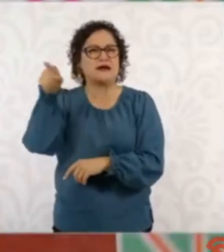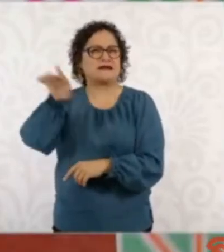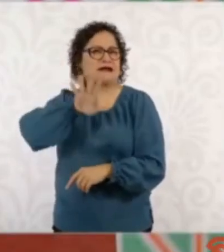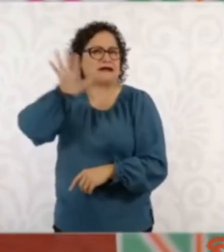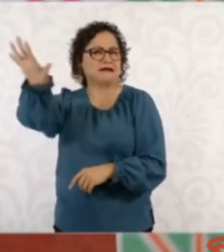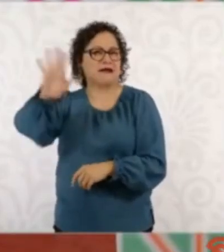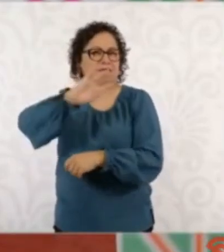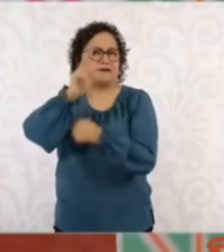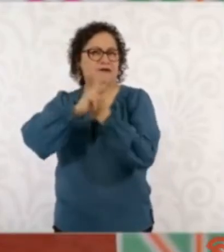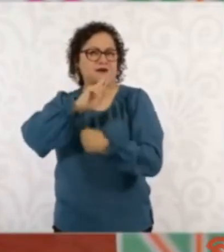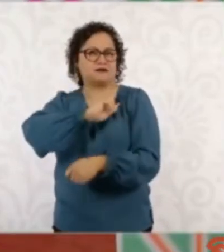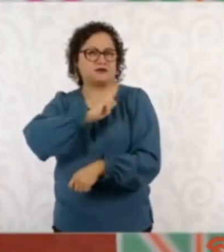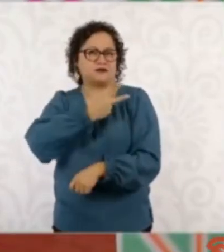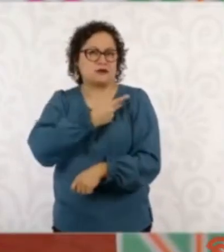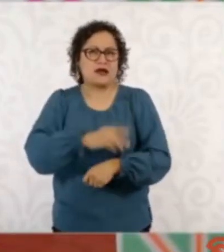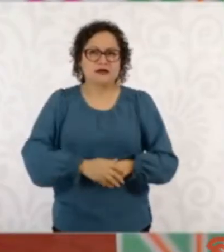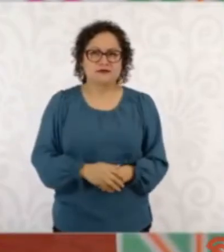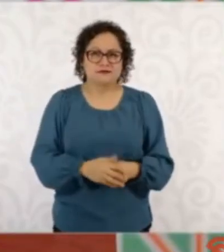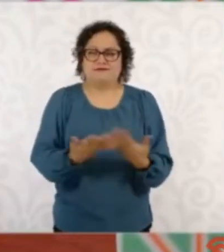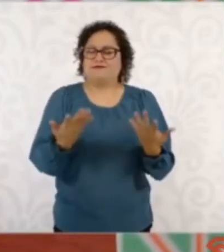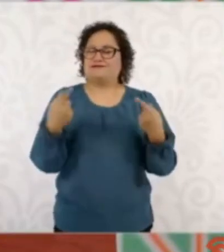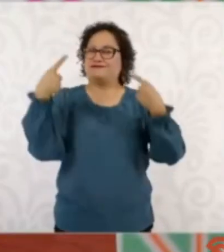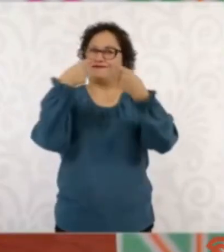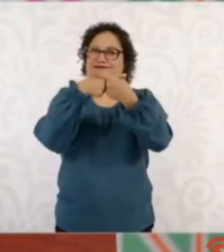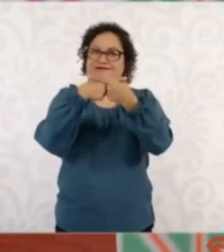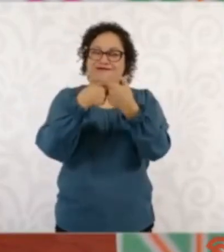Nosotros no decimos mentira.